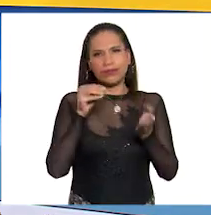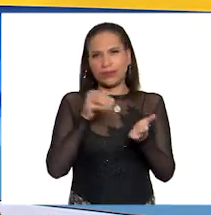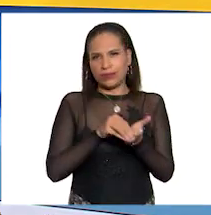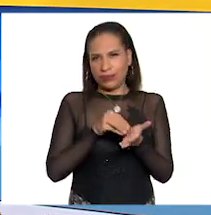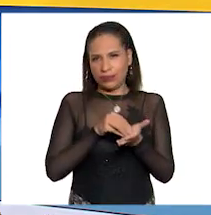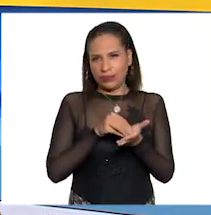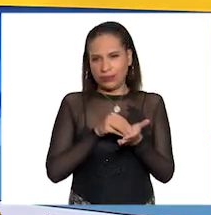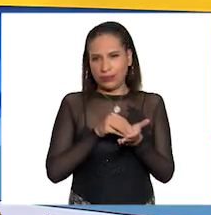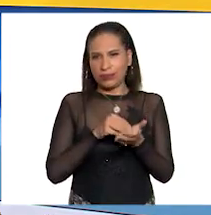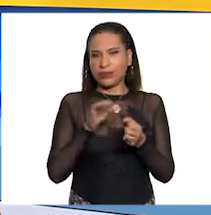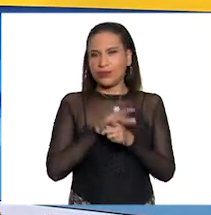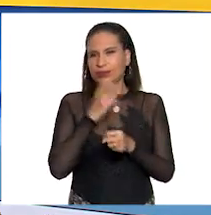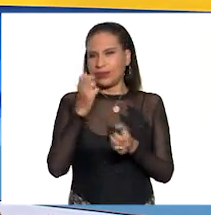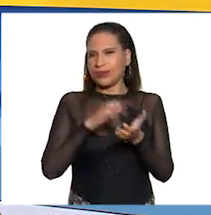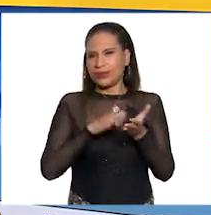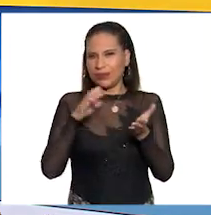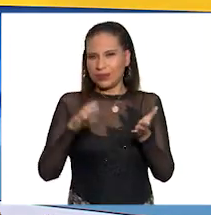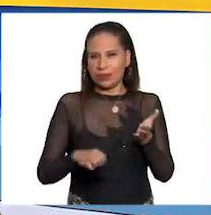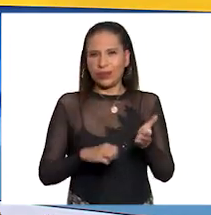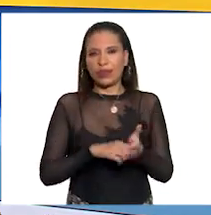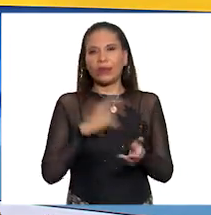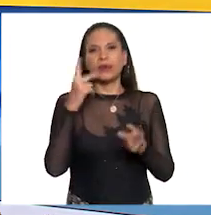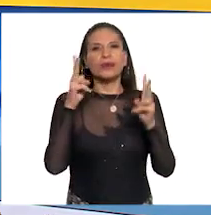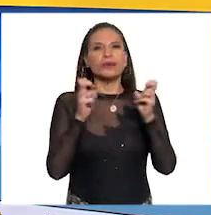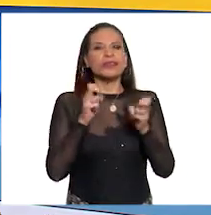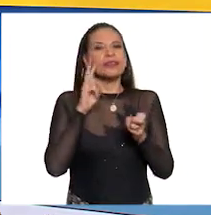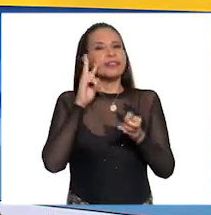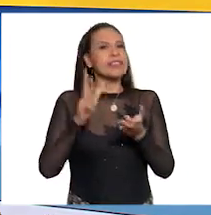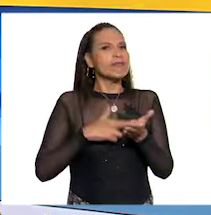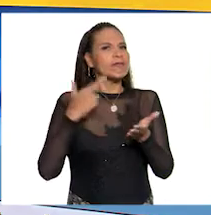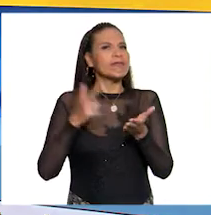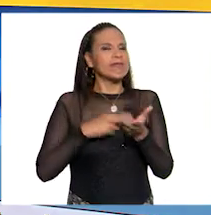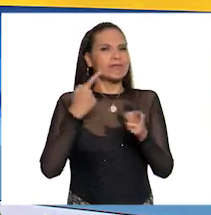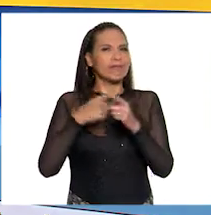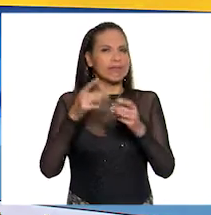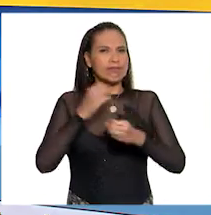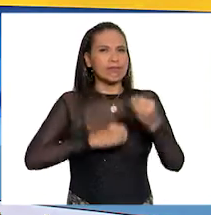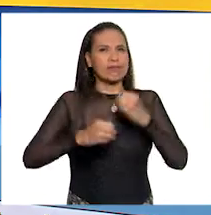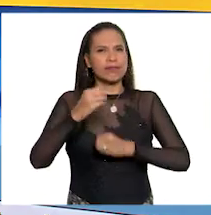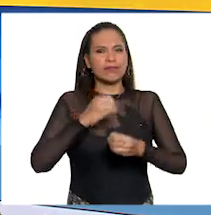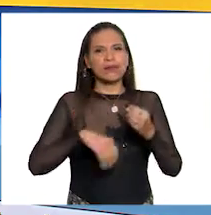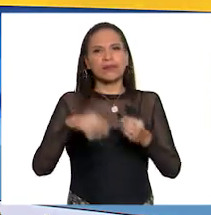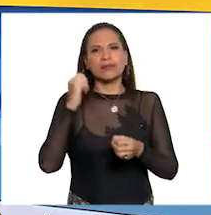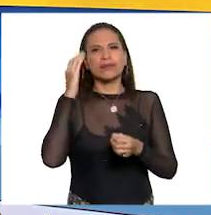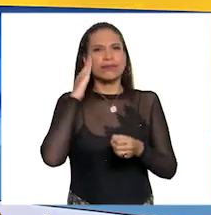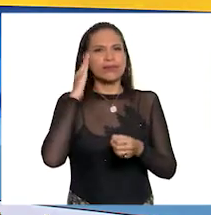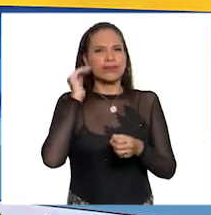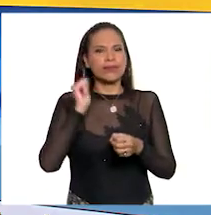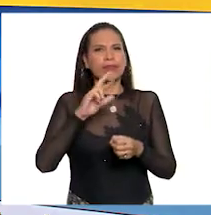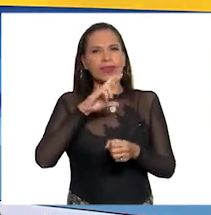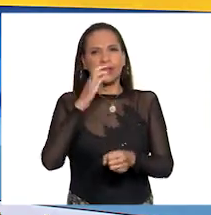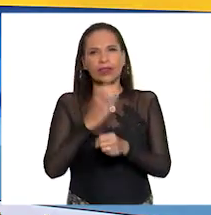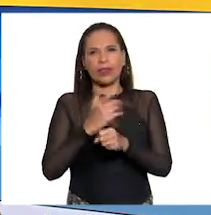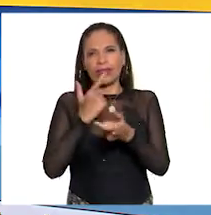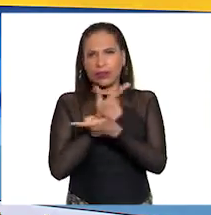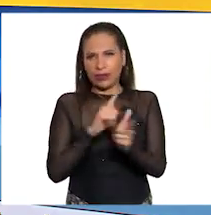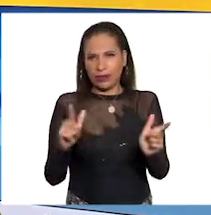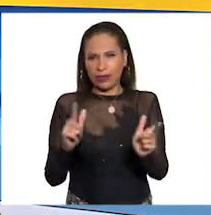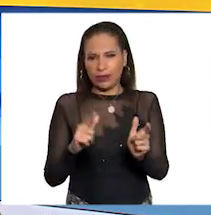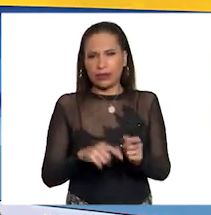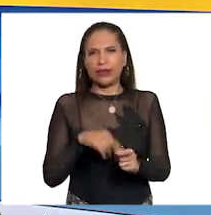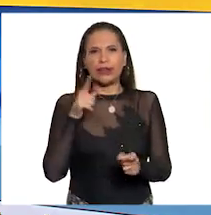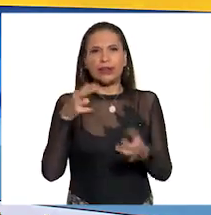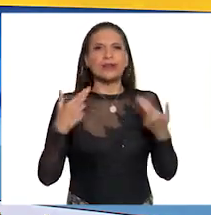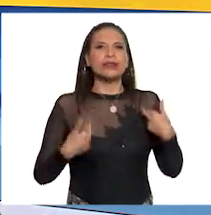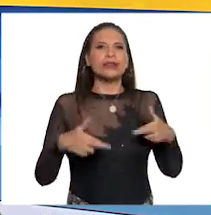contemporáneo. Así, por ejemplo, un tema que se repite en distintas obras es el de los principios republicanos y libertarios, que